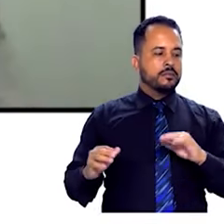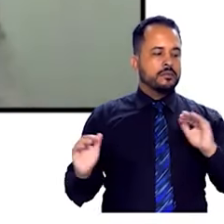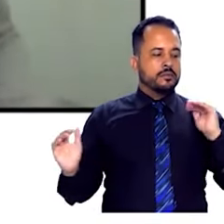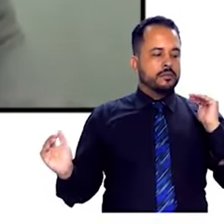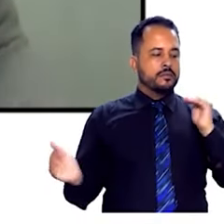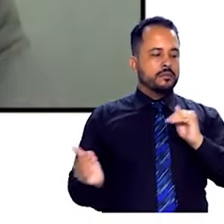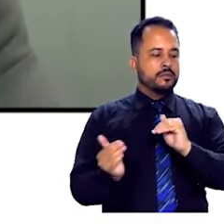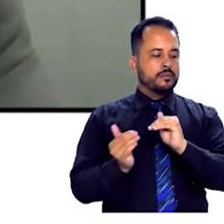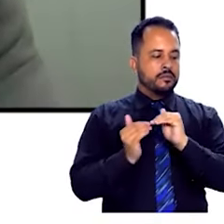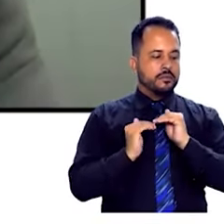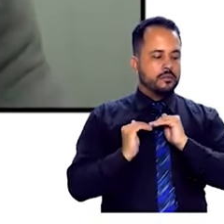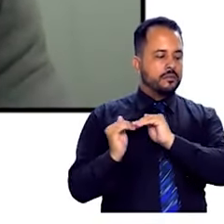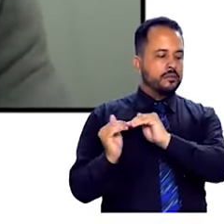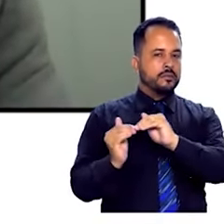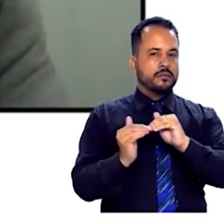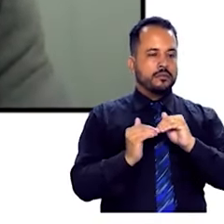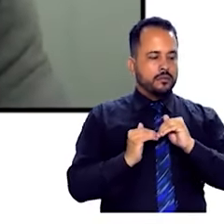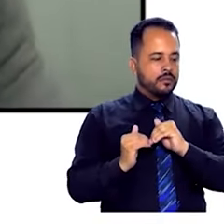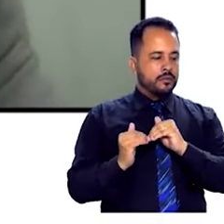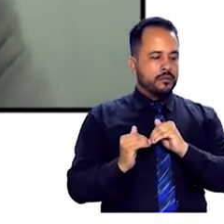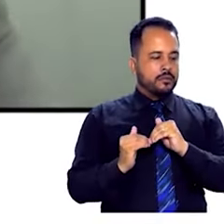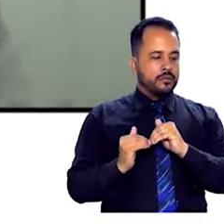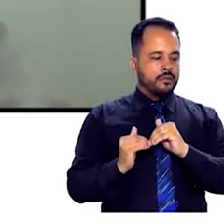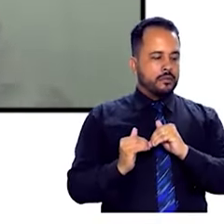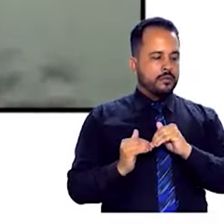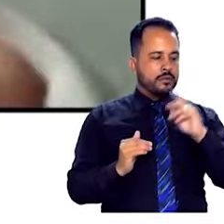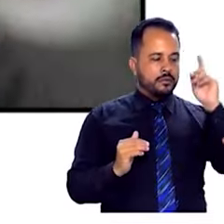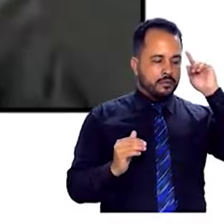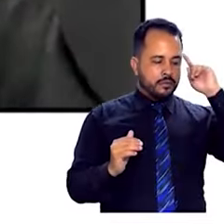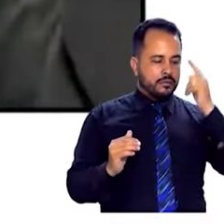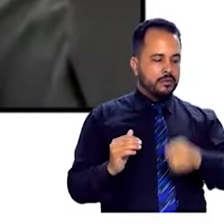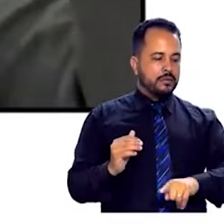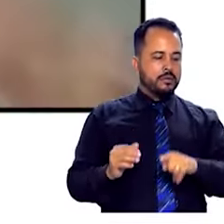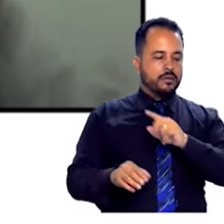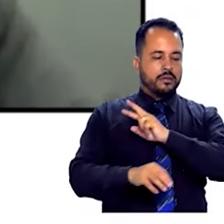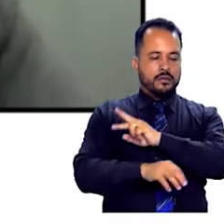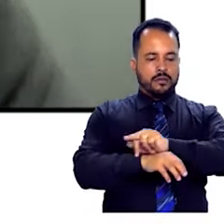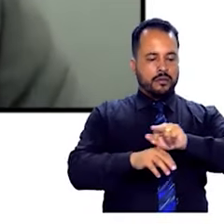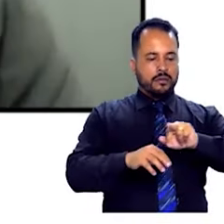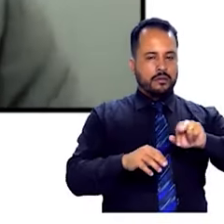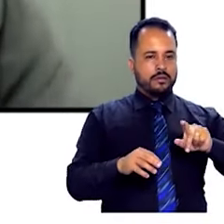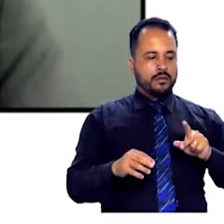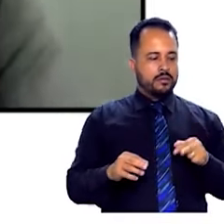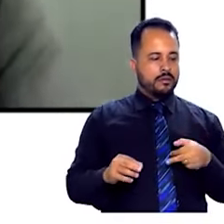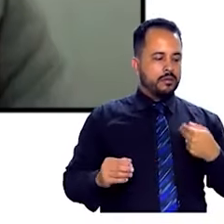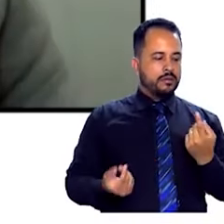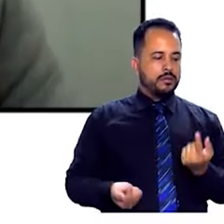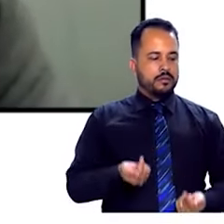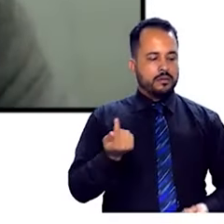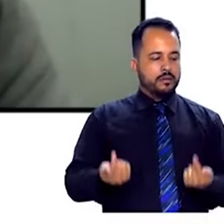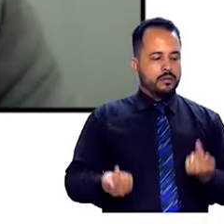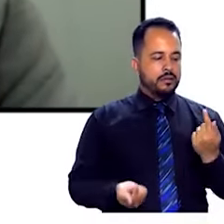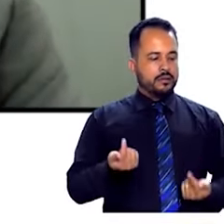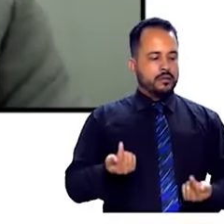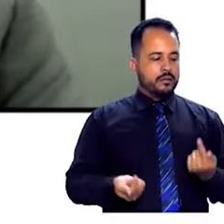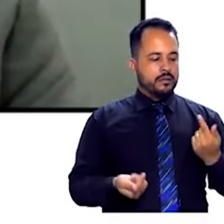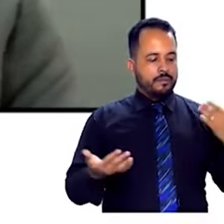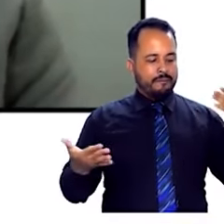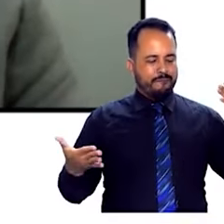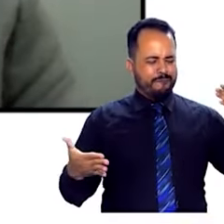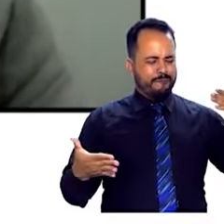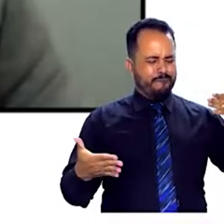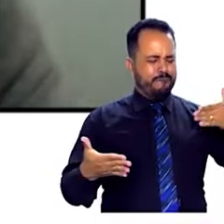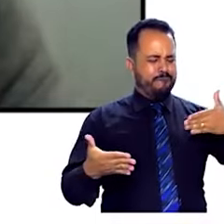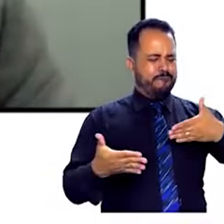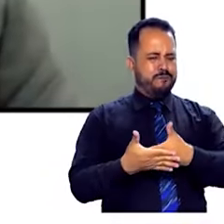afecta las partes es un caso accidente tro que Cuando es un este Dao de otro